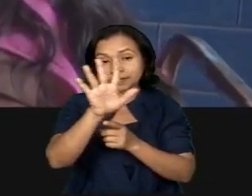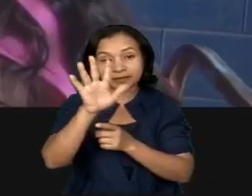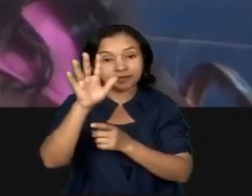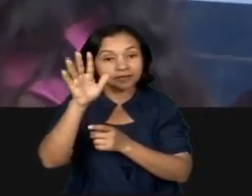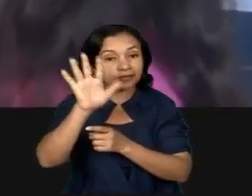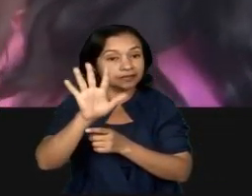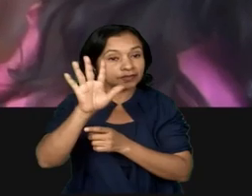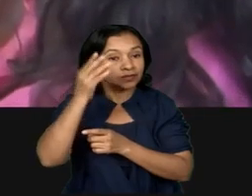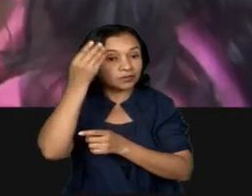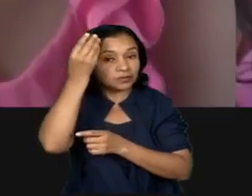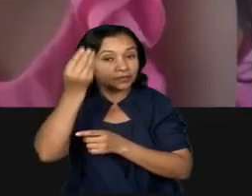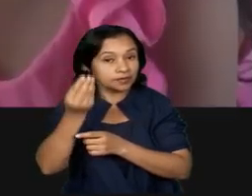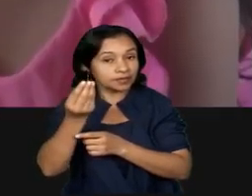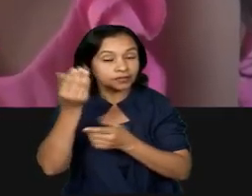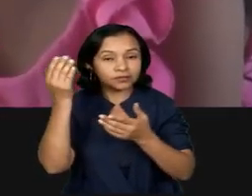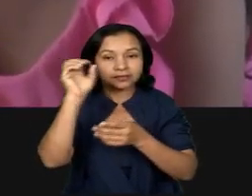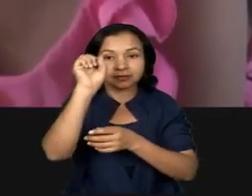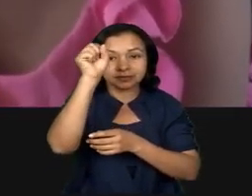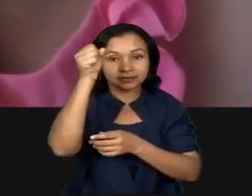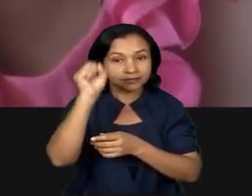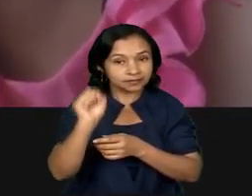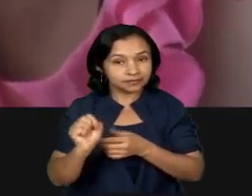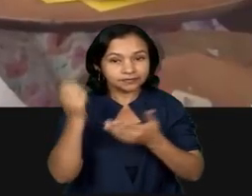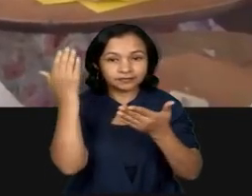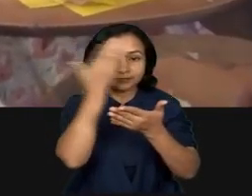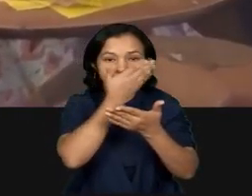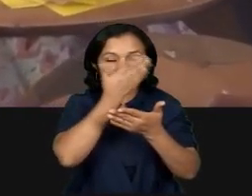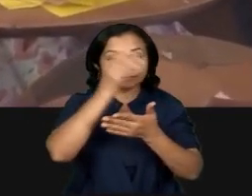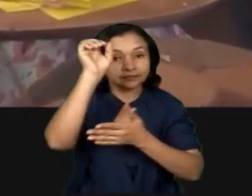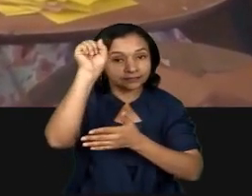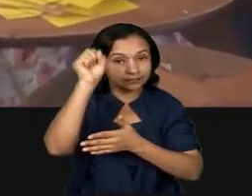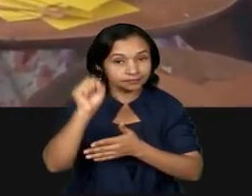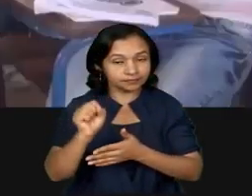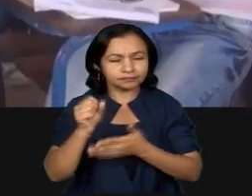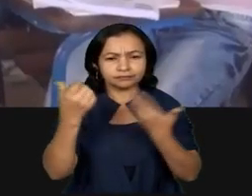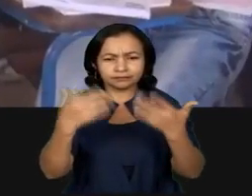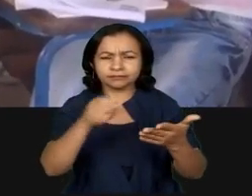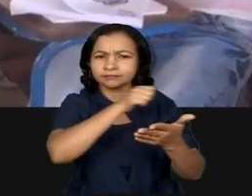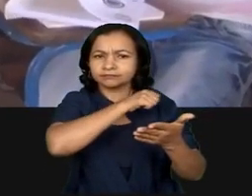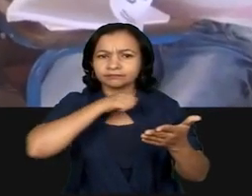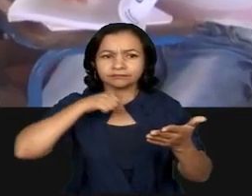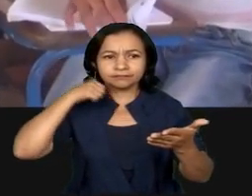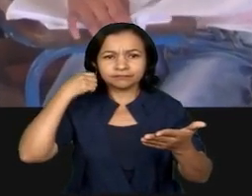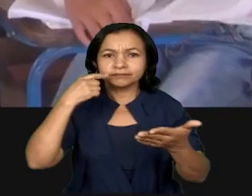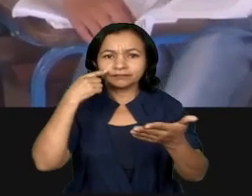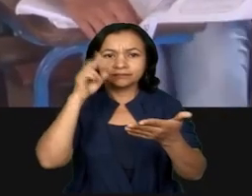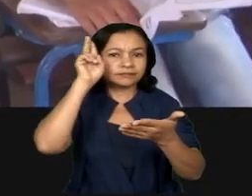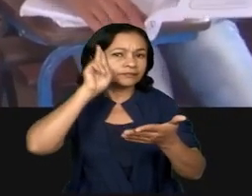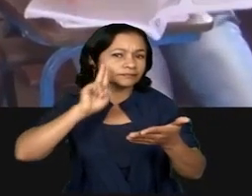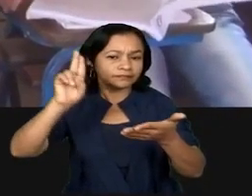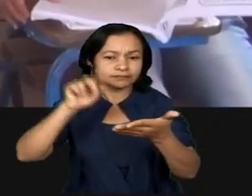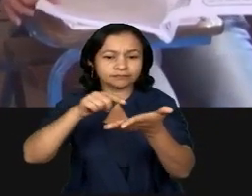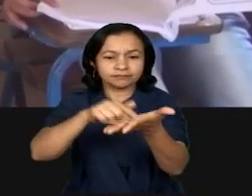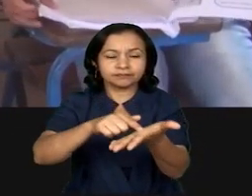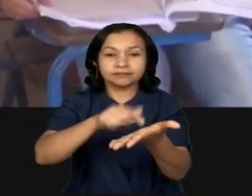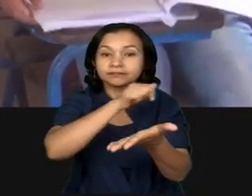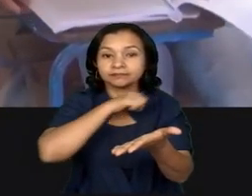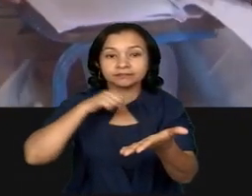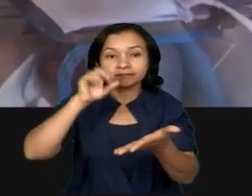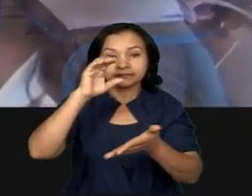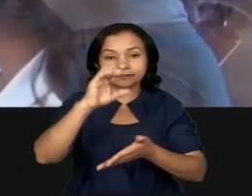sabatino, y eso se ha validado con pruebas que se le han hecho con expertos de las universidades del país, del